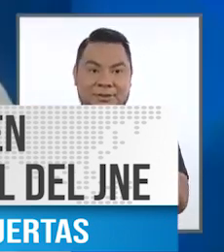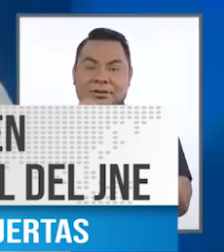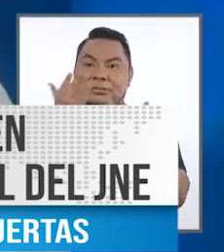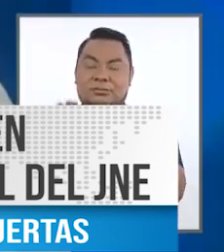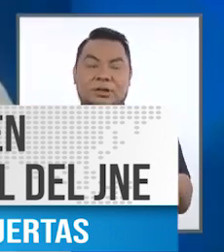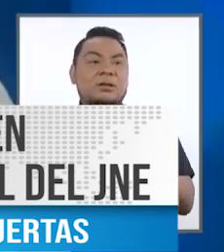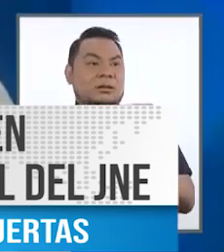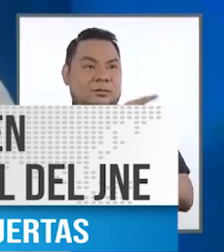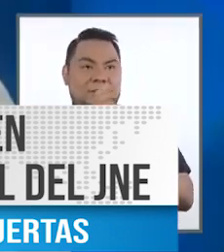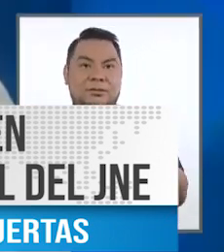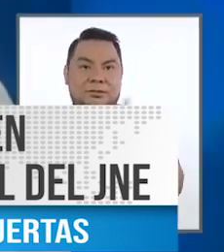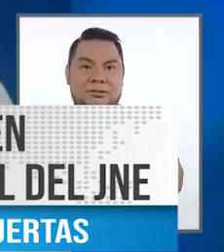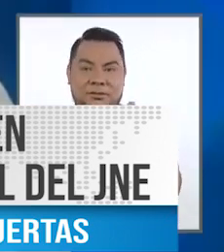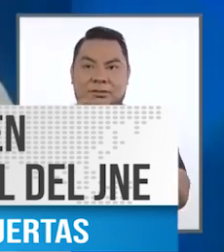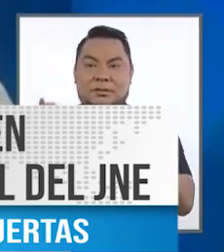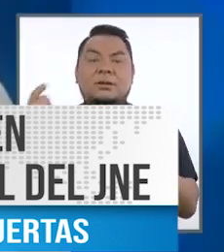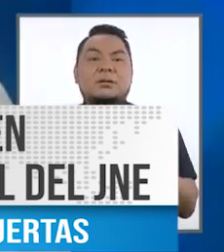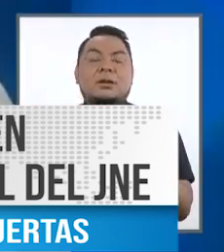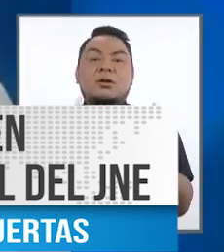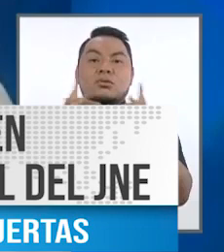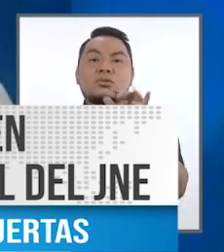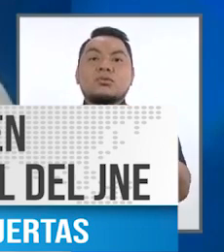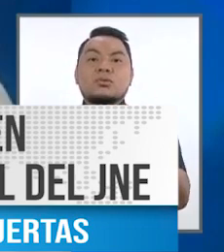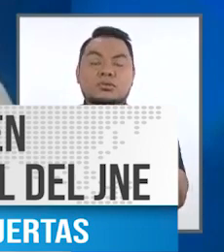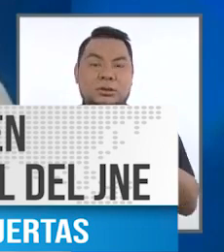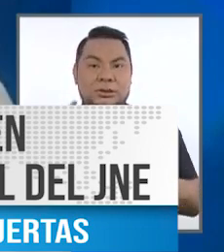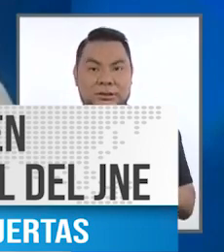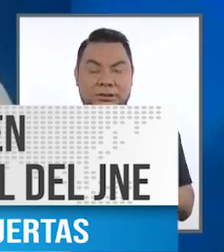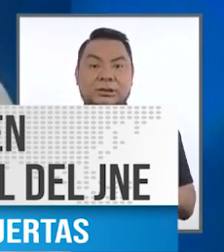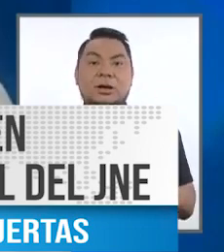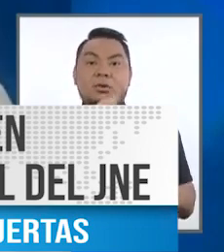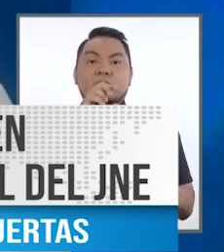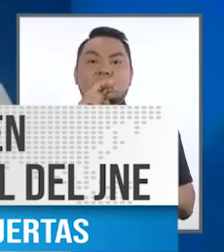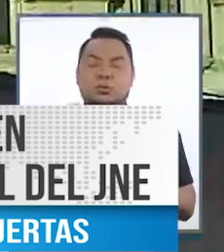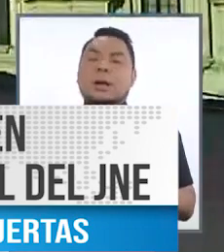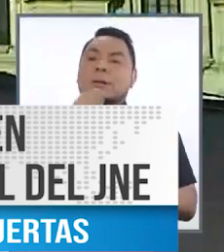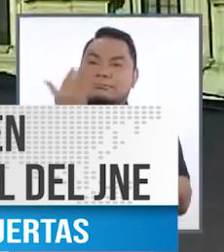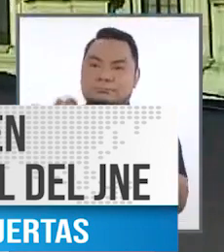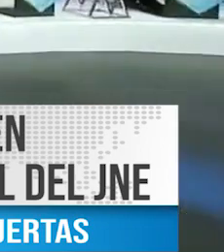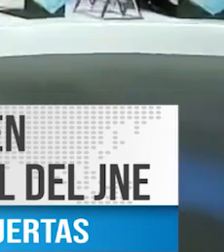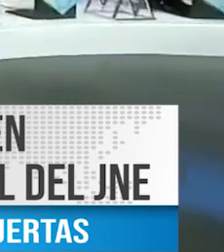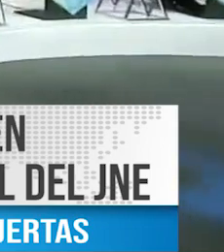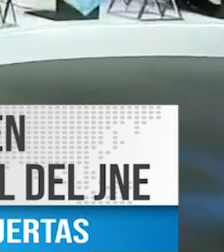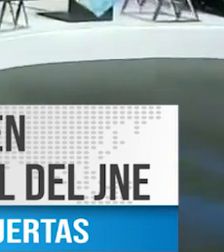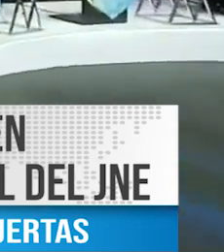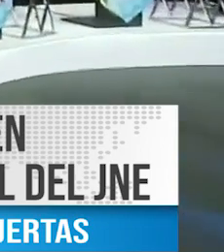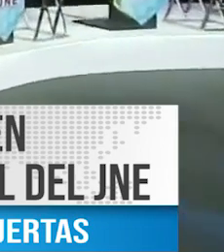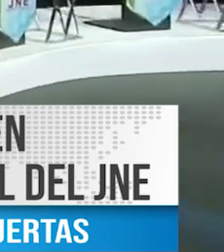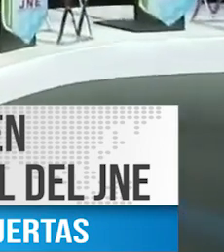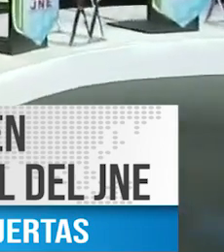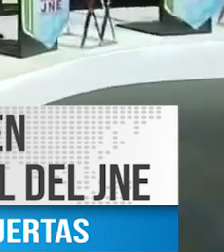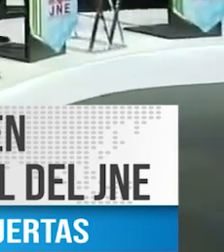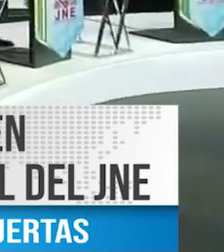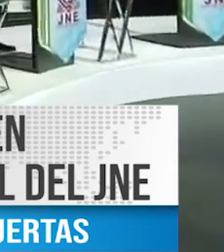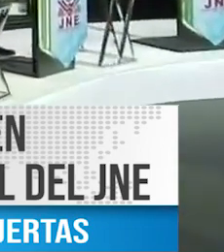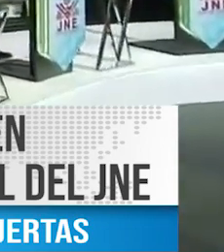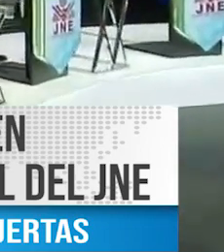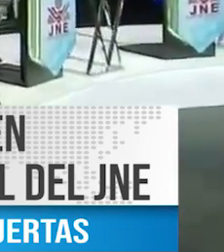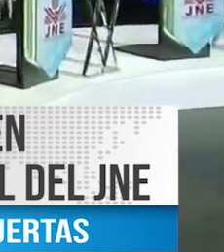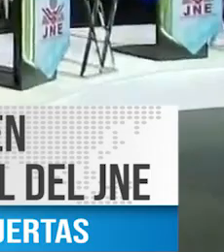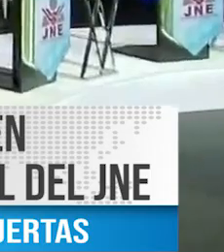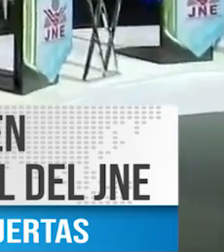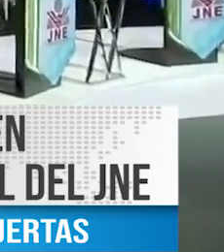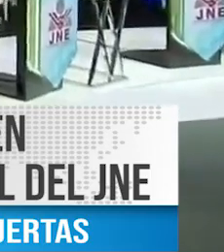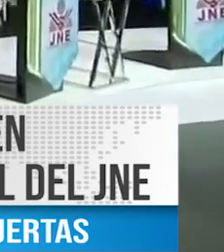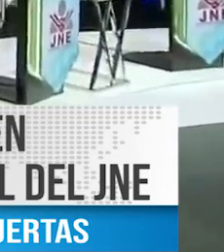candidato hizo su presencia vía Zoom debido a que se viene recuperando del coronavirus. Como ocurrió en las dos jornadas